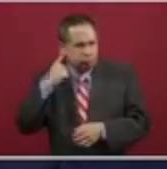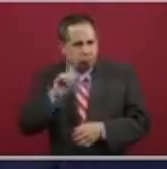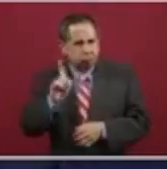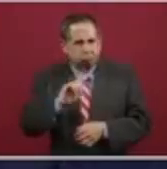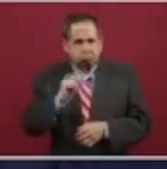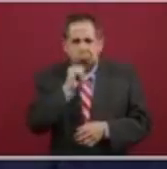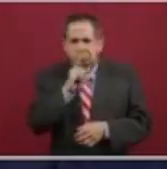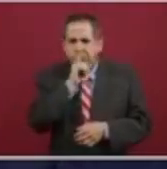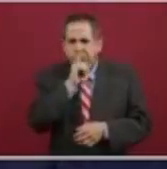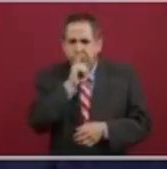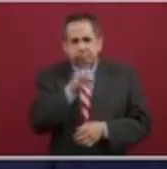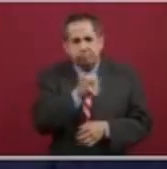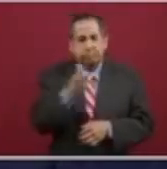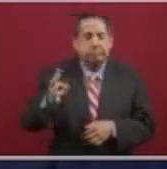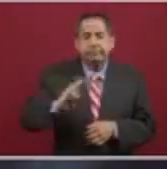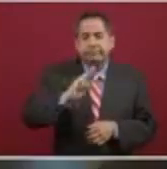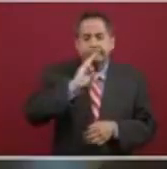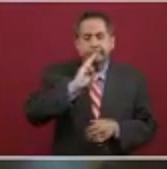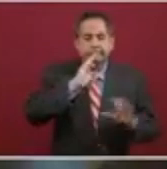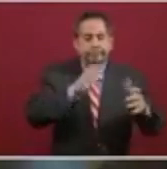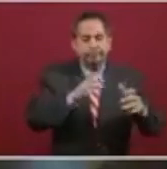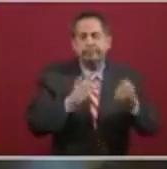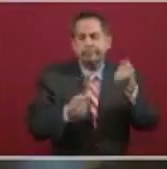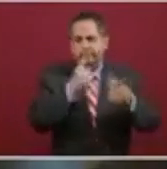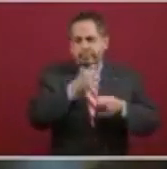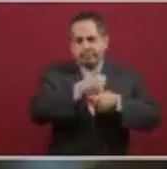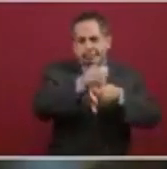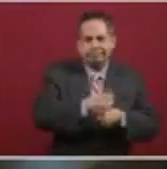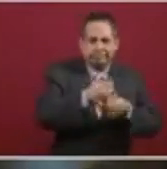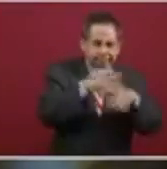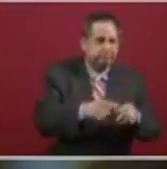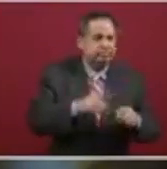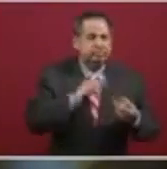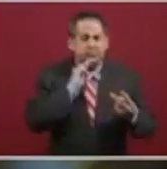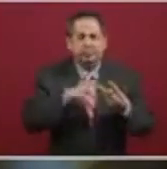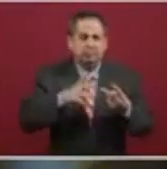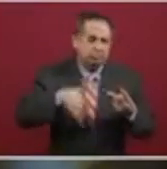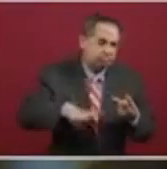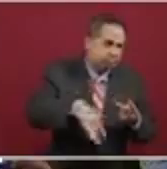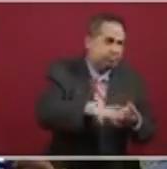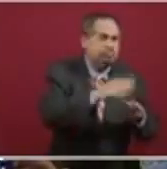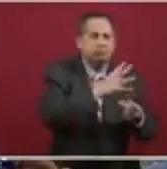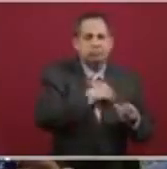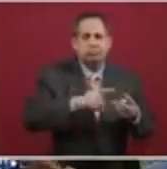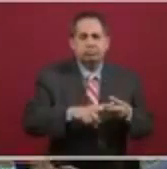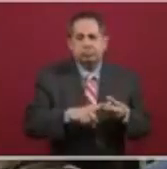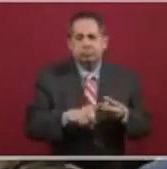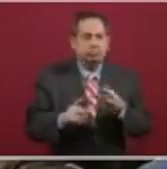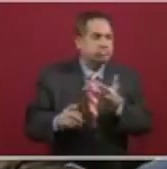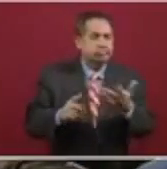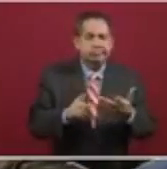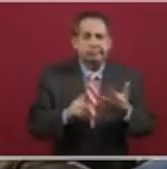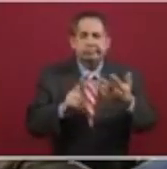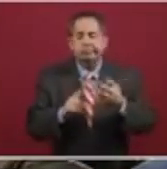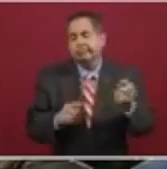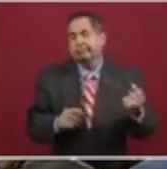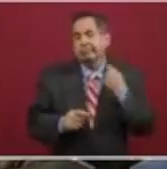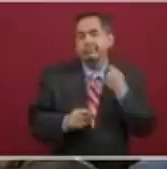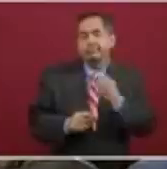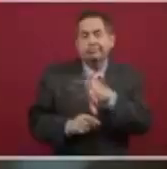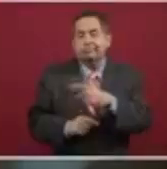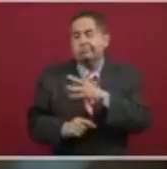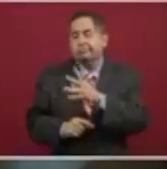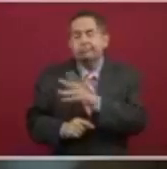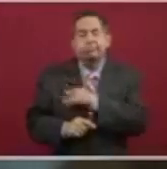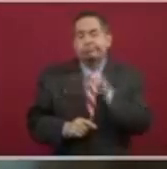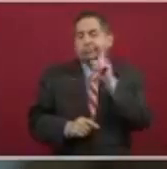a las mamás que han sido tocadas por la violencia, las que están buscando a sus hijos, las que se han quedado sin sus hijas por el tema del feminicidio, las